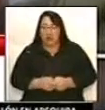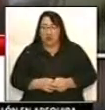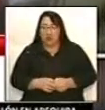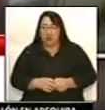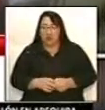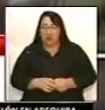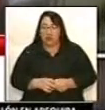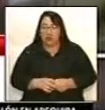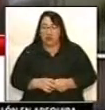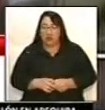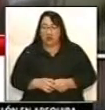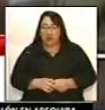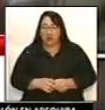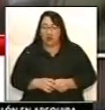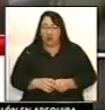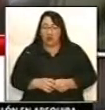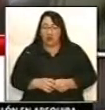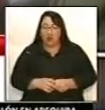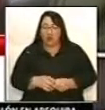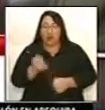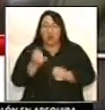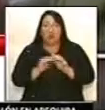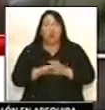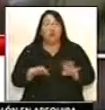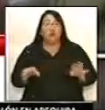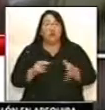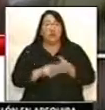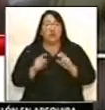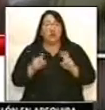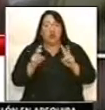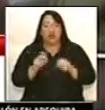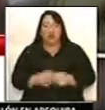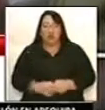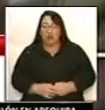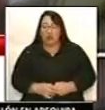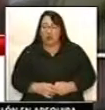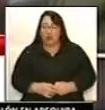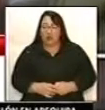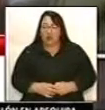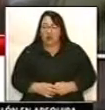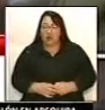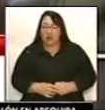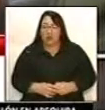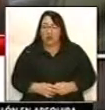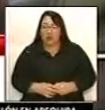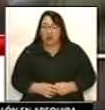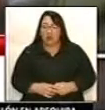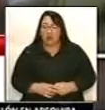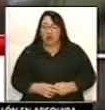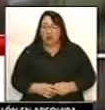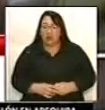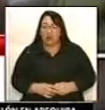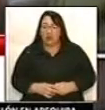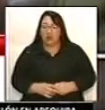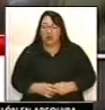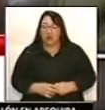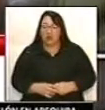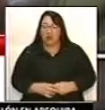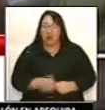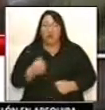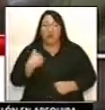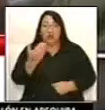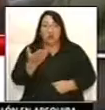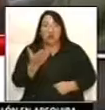año para finiquitar definitivamente este tema. Por lo tanto, señores congresistas, yo les